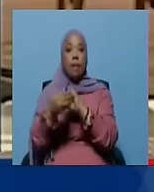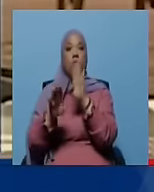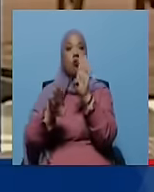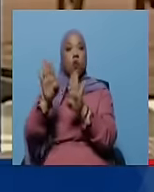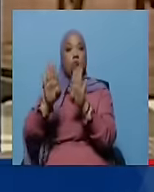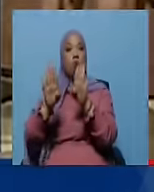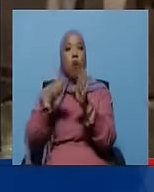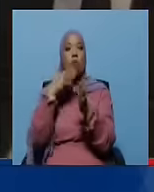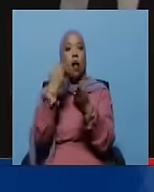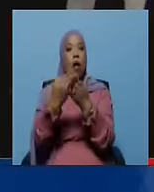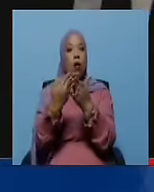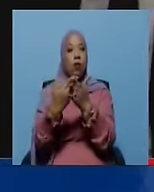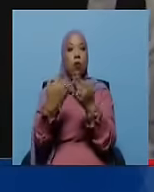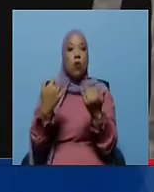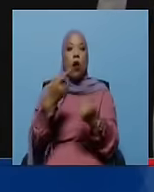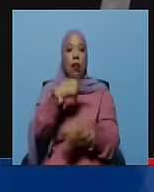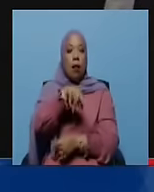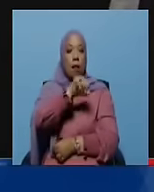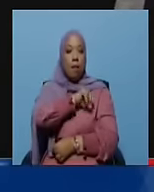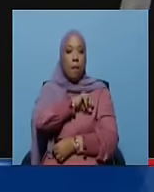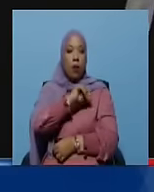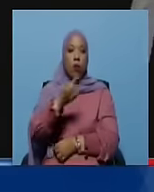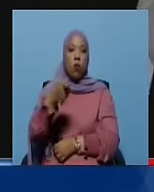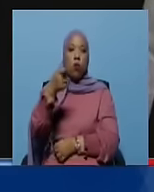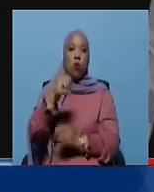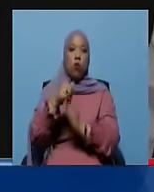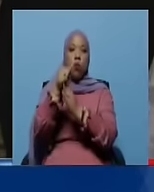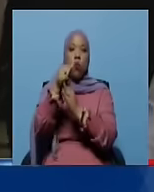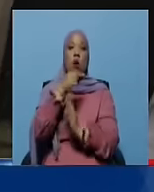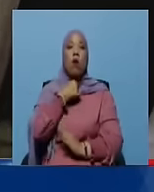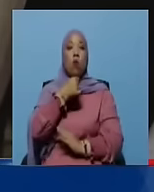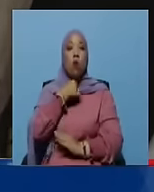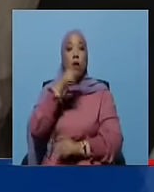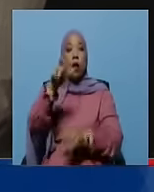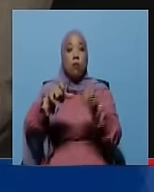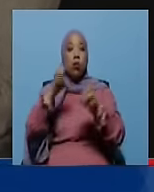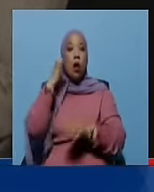turismo provocó en España, que es uno de los grandes atractivos